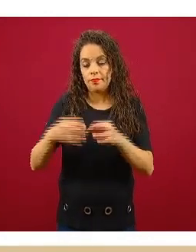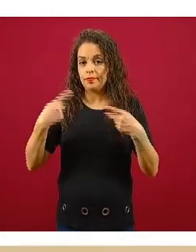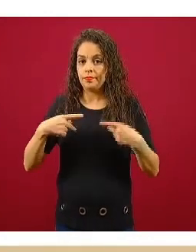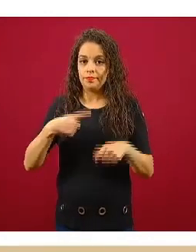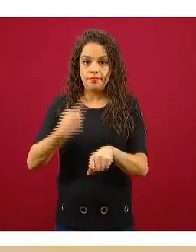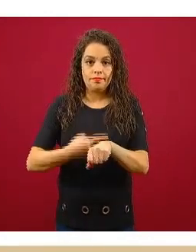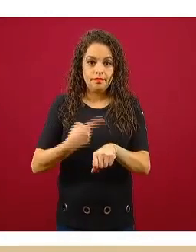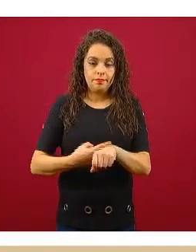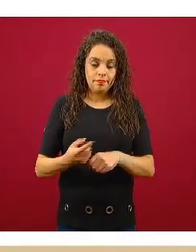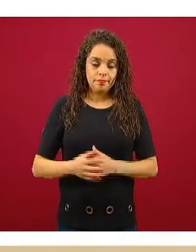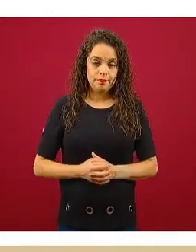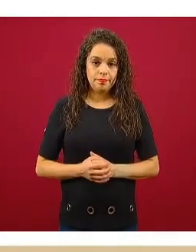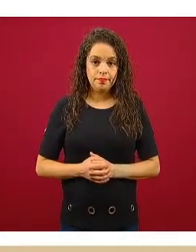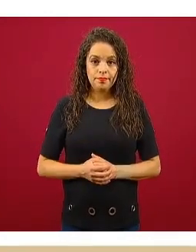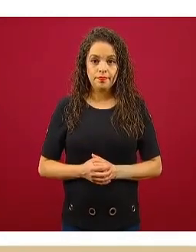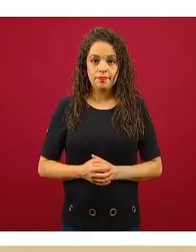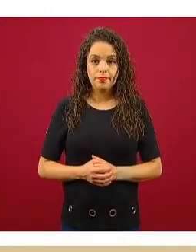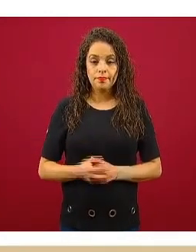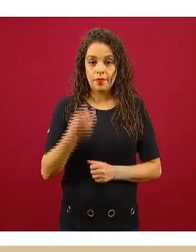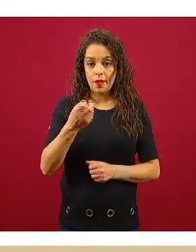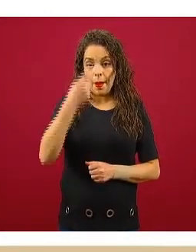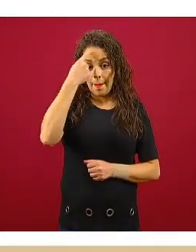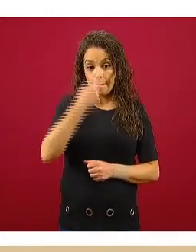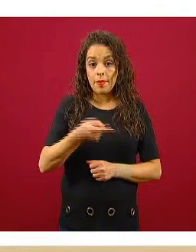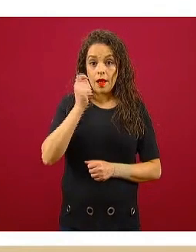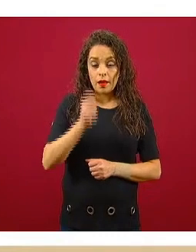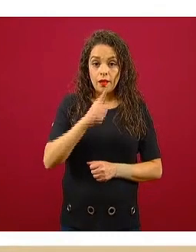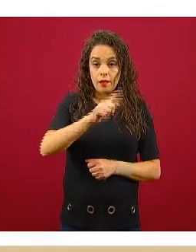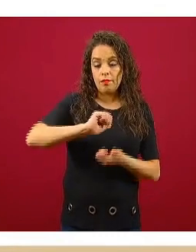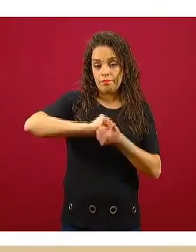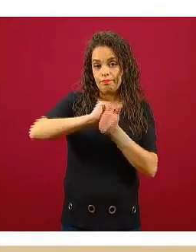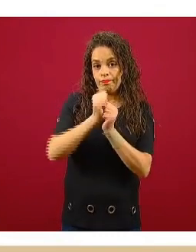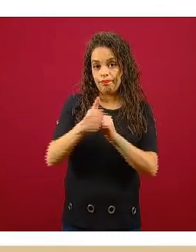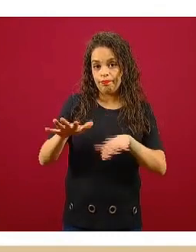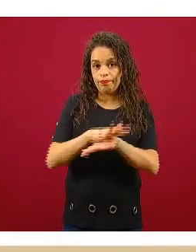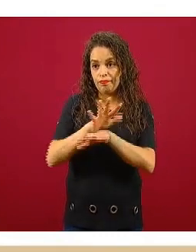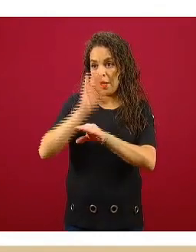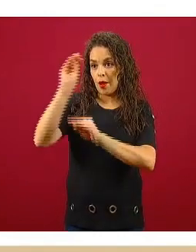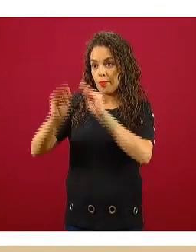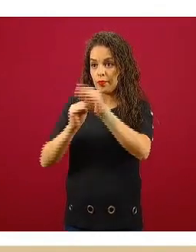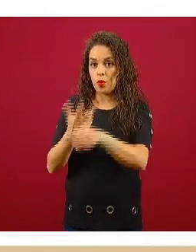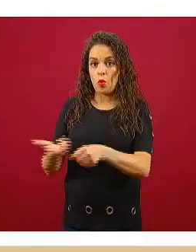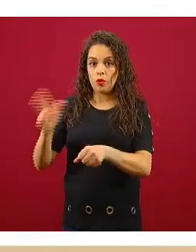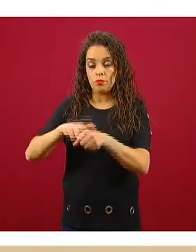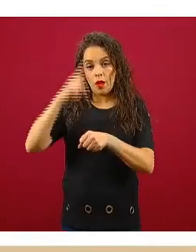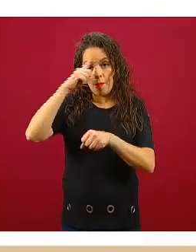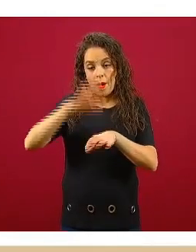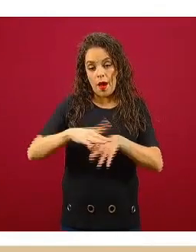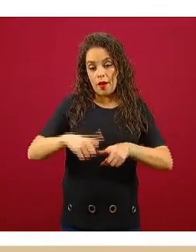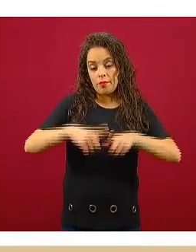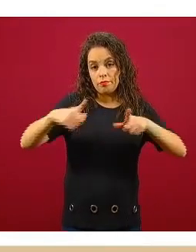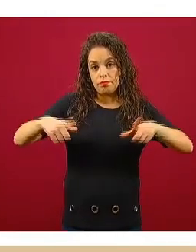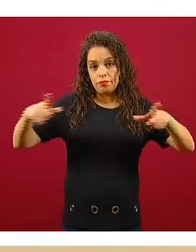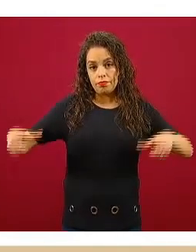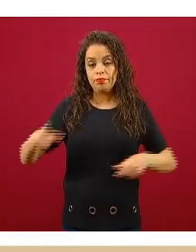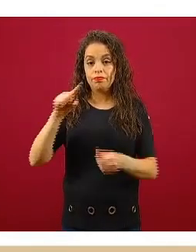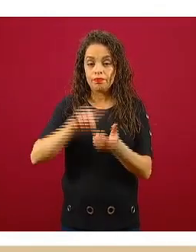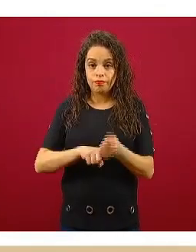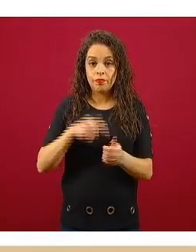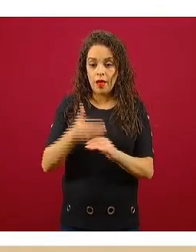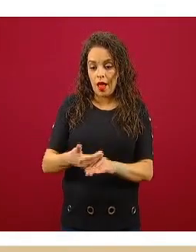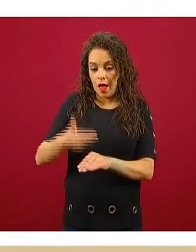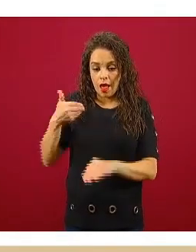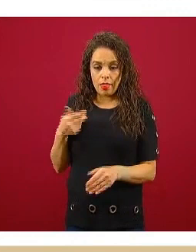aquí vemos cómo esto también, a efectos de la reconversión y la expansión, es parte de la preparación y de